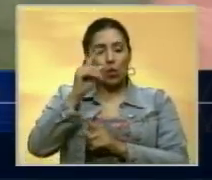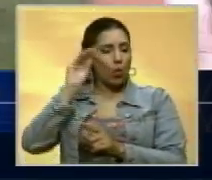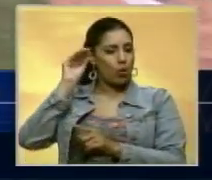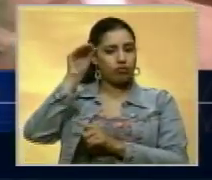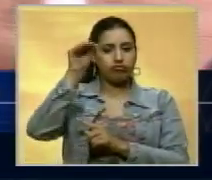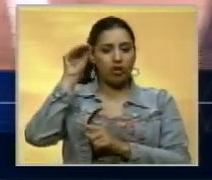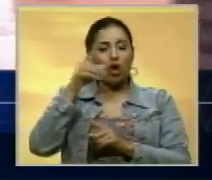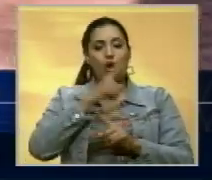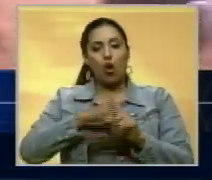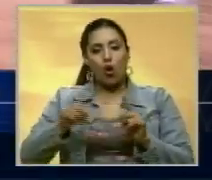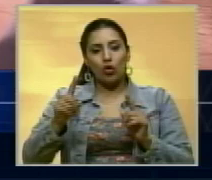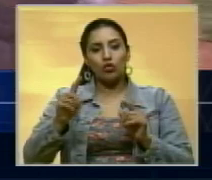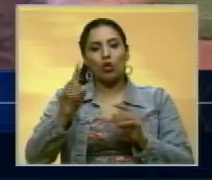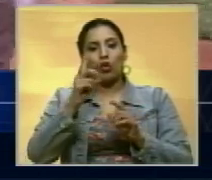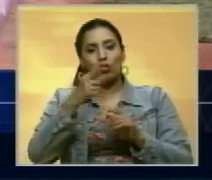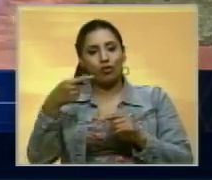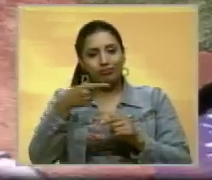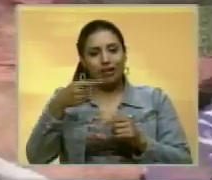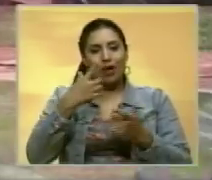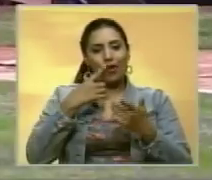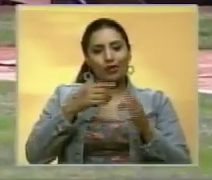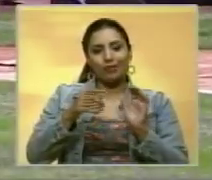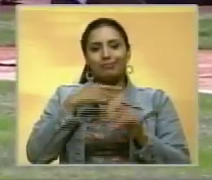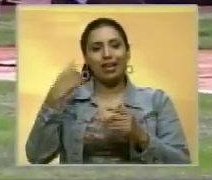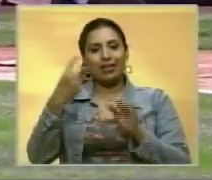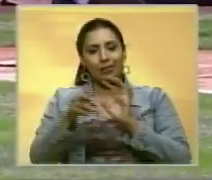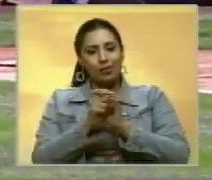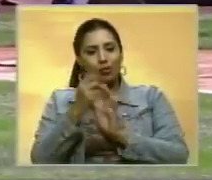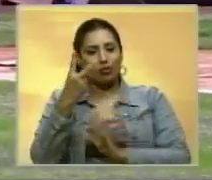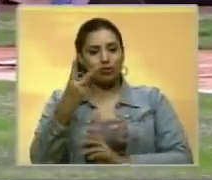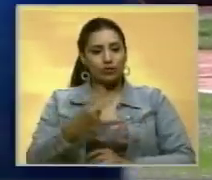Le anotaron 5 rayitas, dio 2 boletos y abanicó a 2.